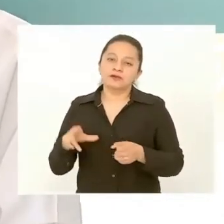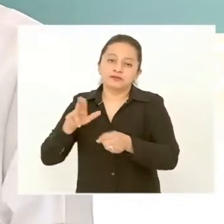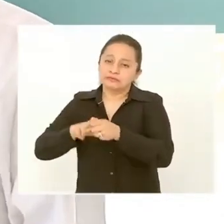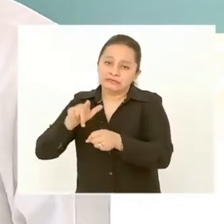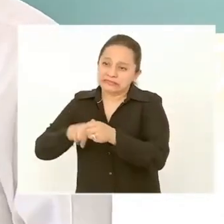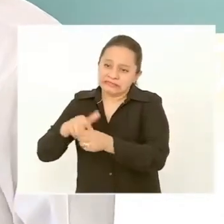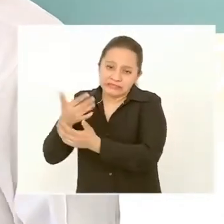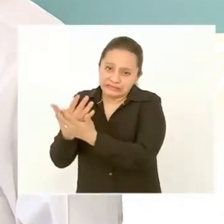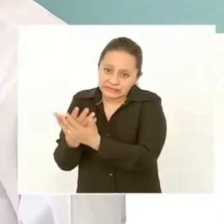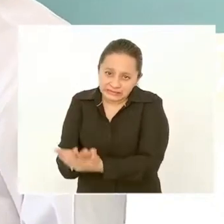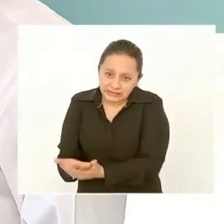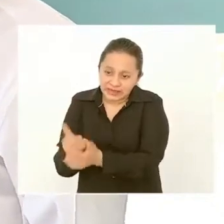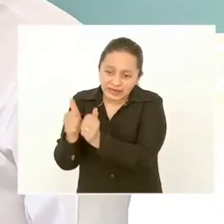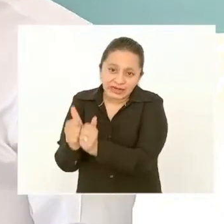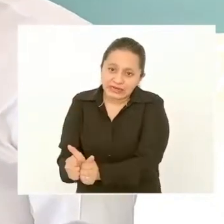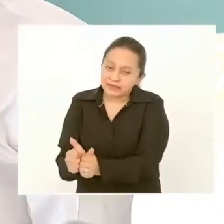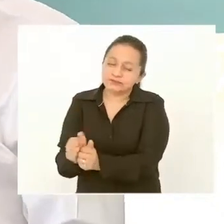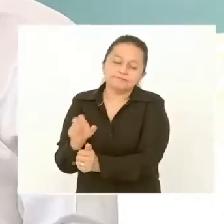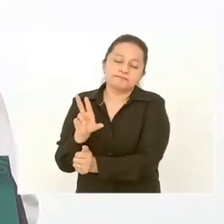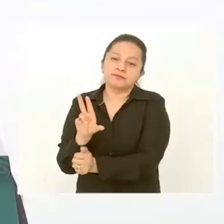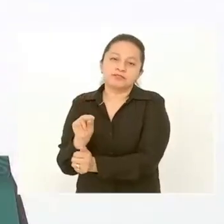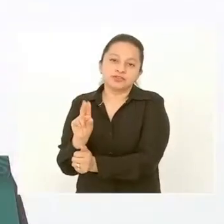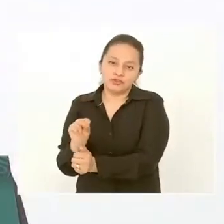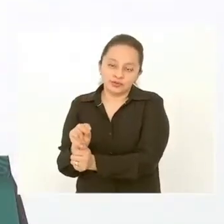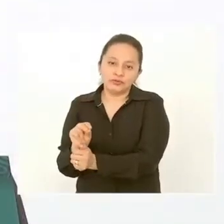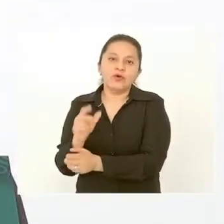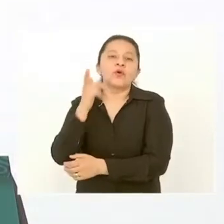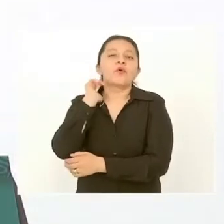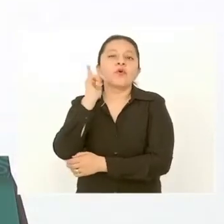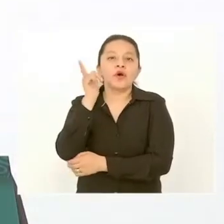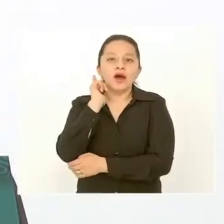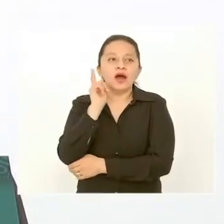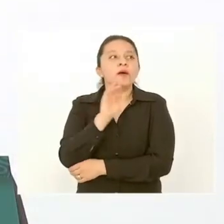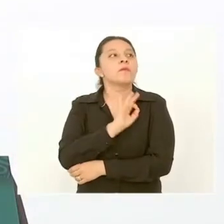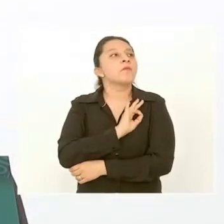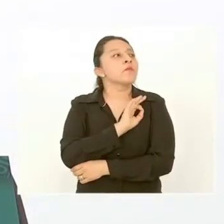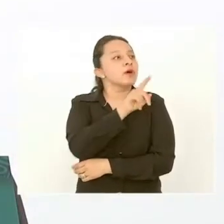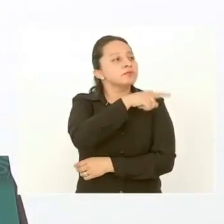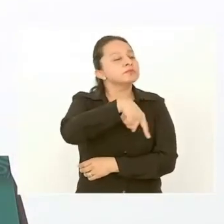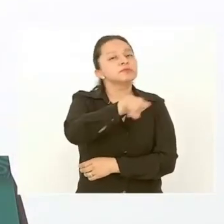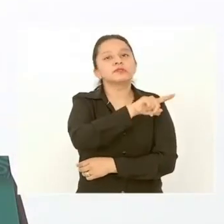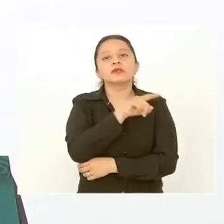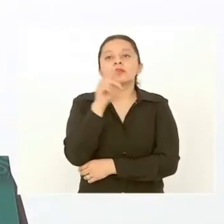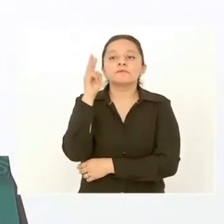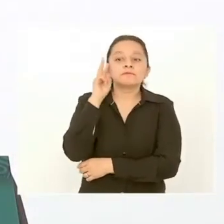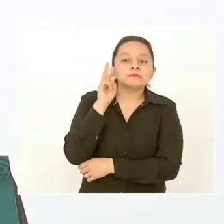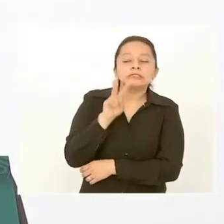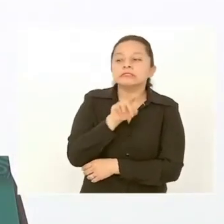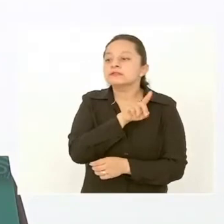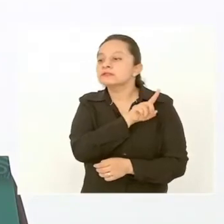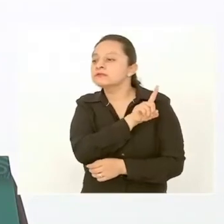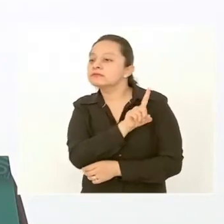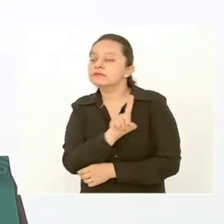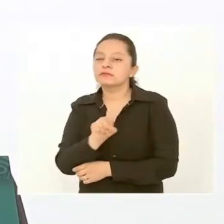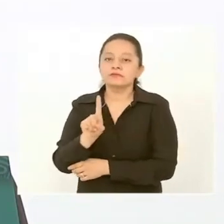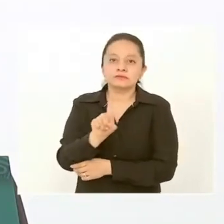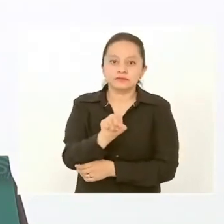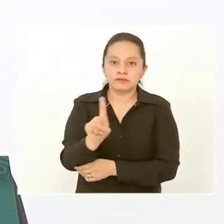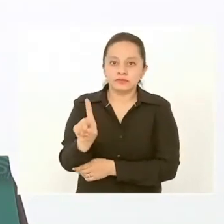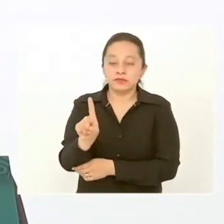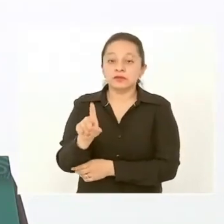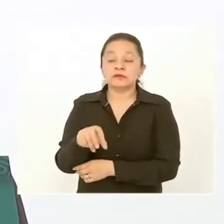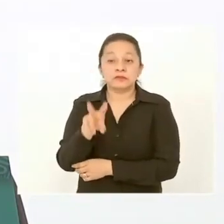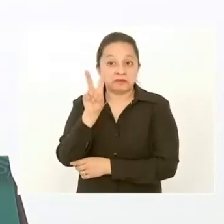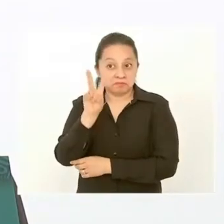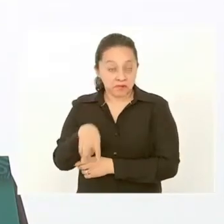sino que puedan visitar este hospital que está bien